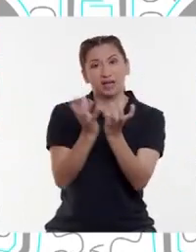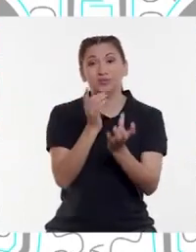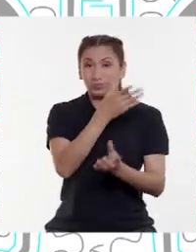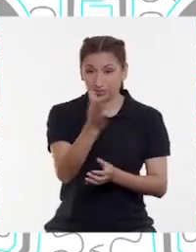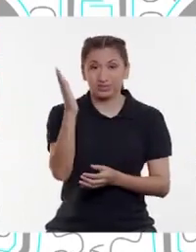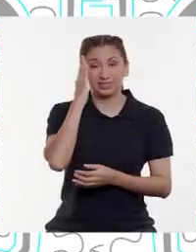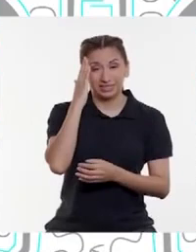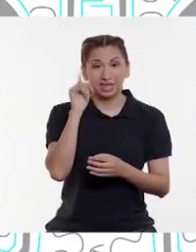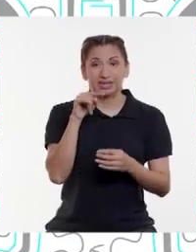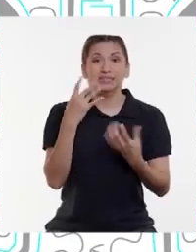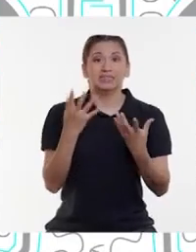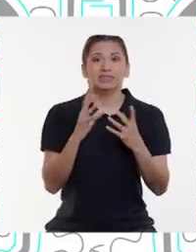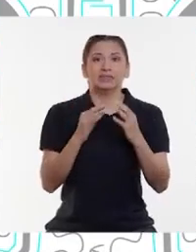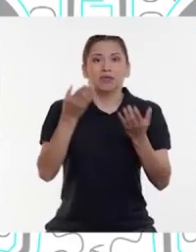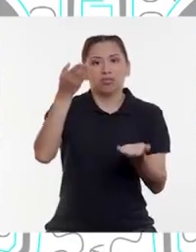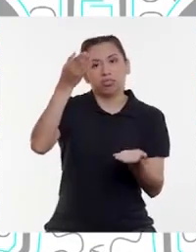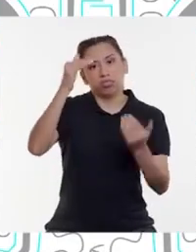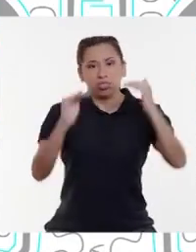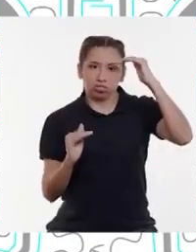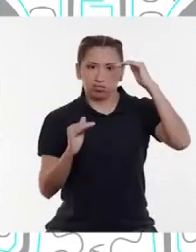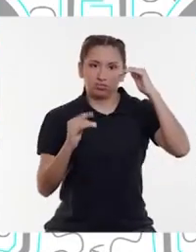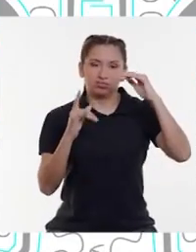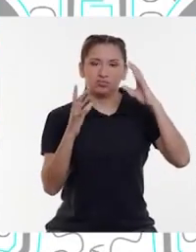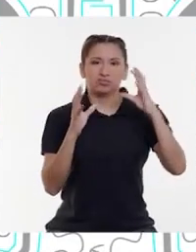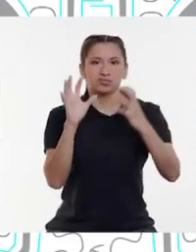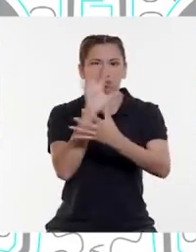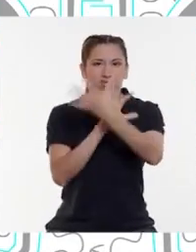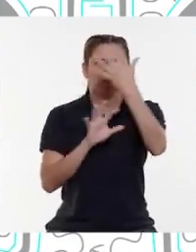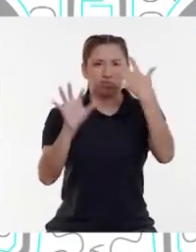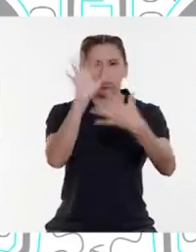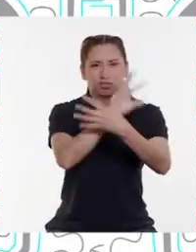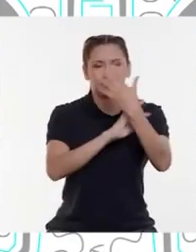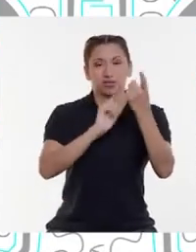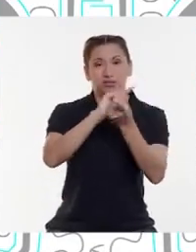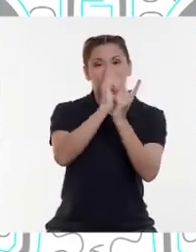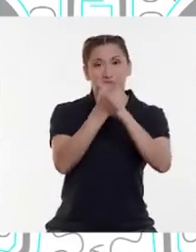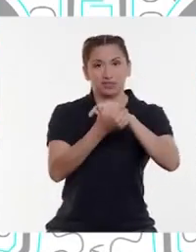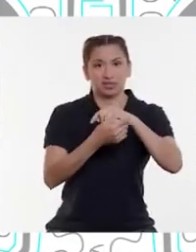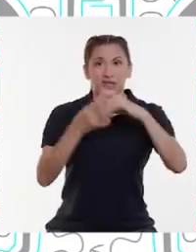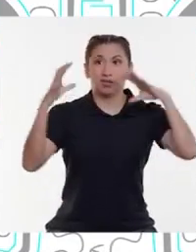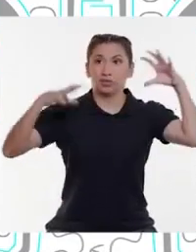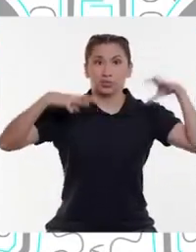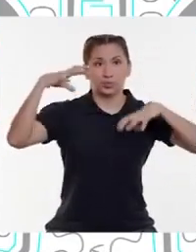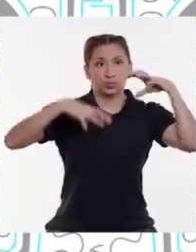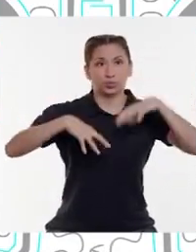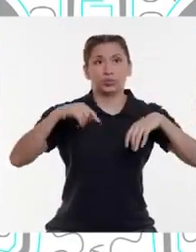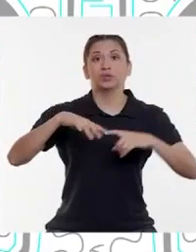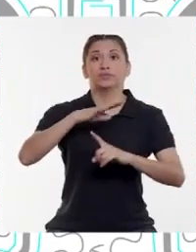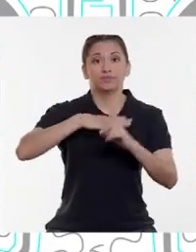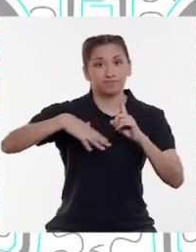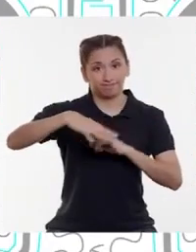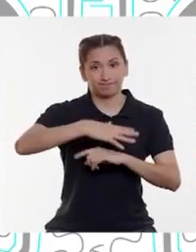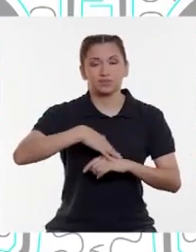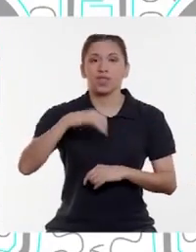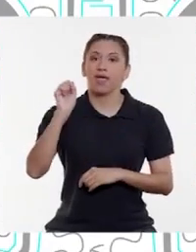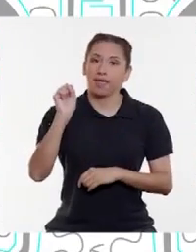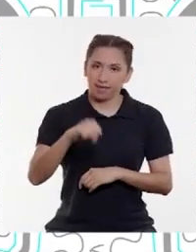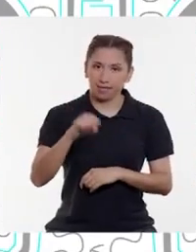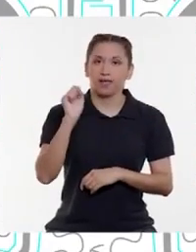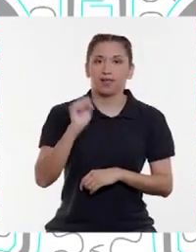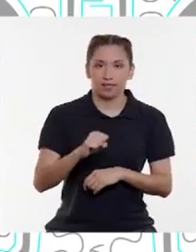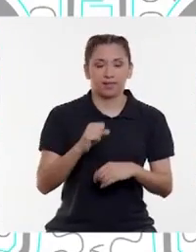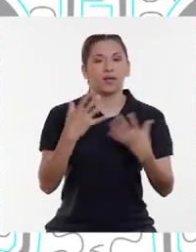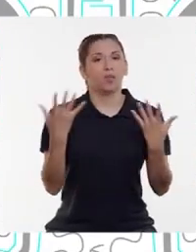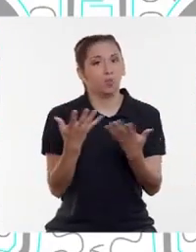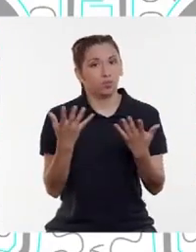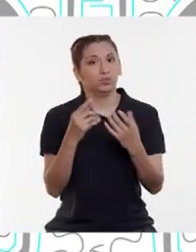como bien sabemos, contribuye al desequilibrio del efecto invernadero y el cambio climático en nuestro planeta. Ajá. Entonces,